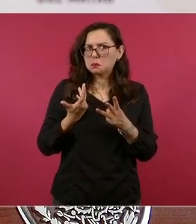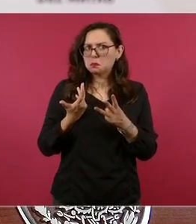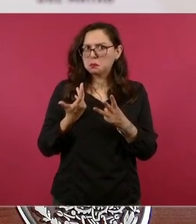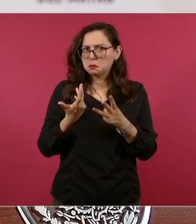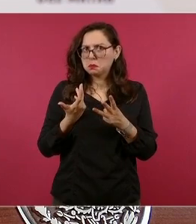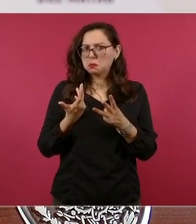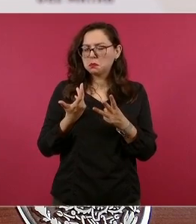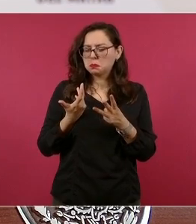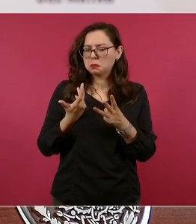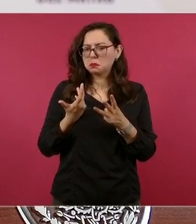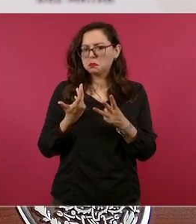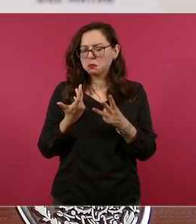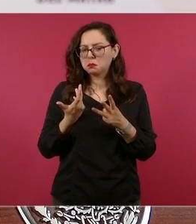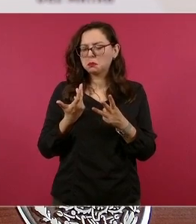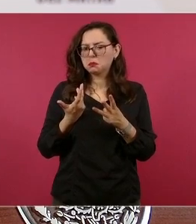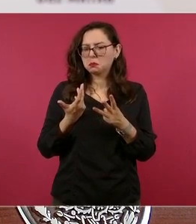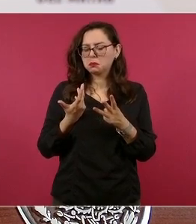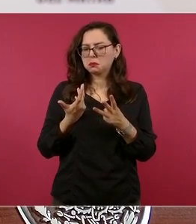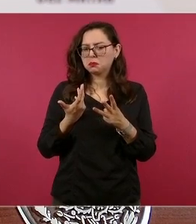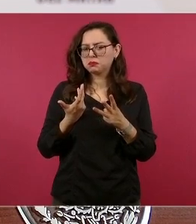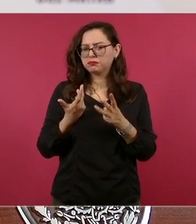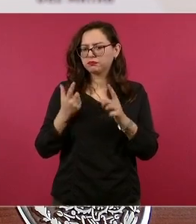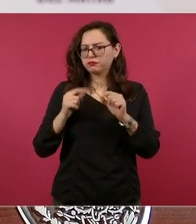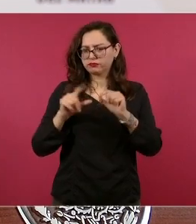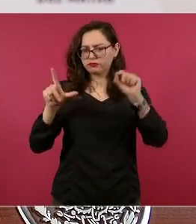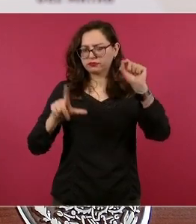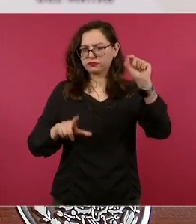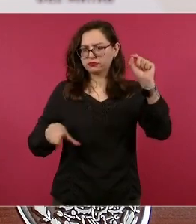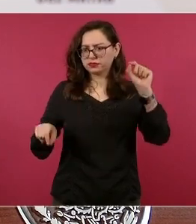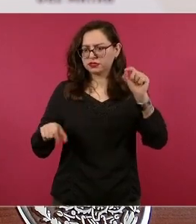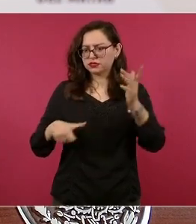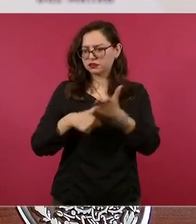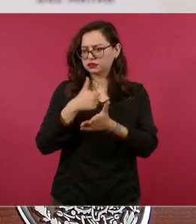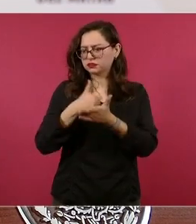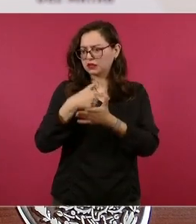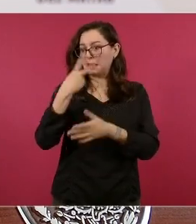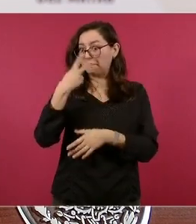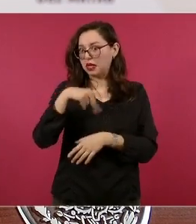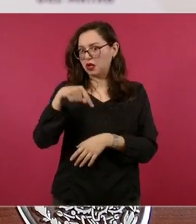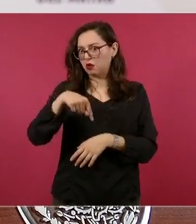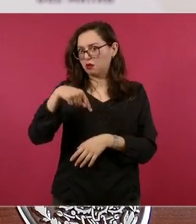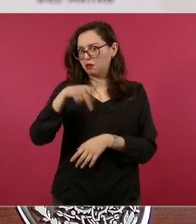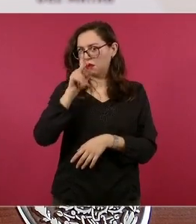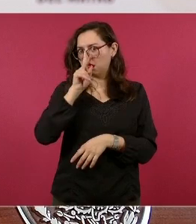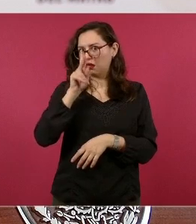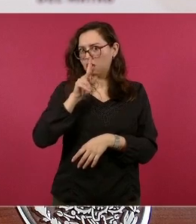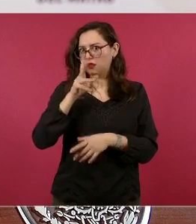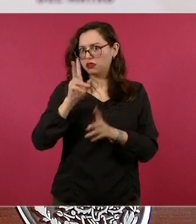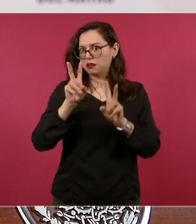de México, ha disminuido el índice delictivo.